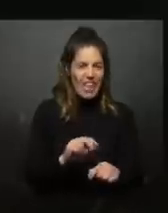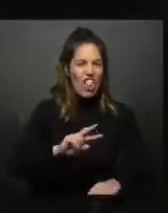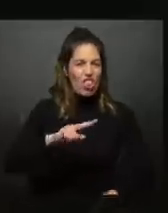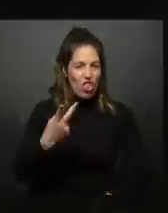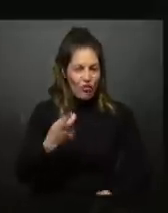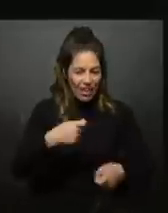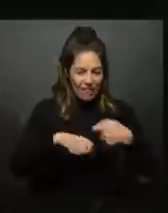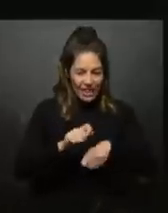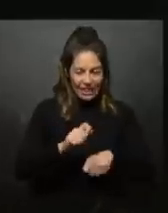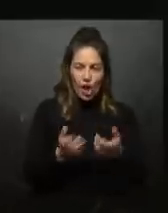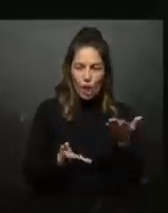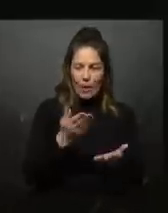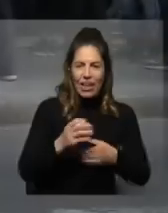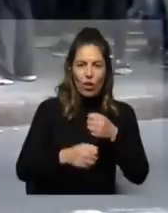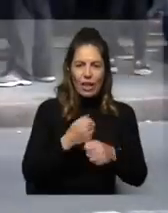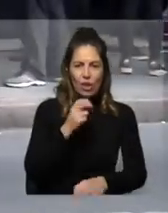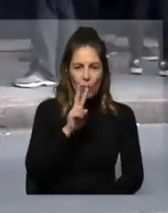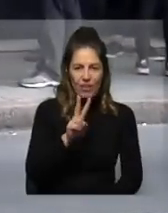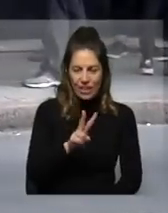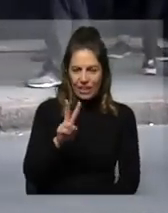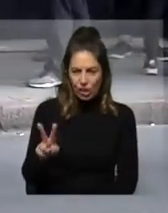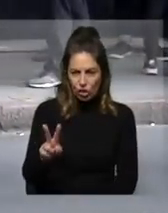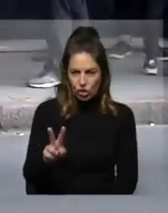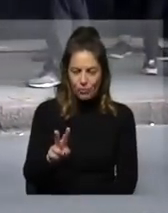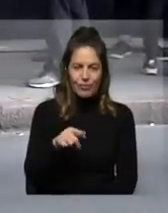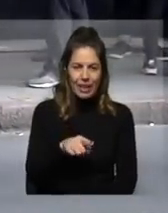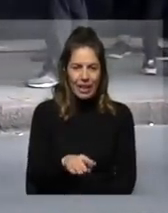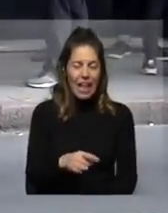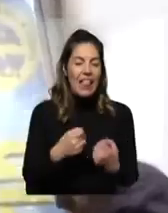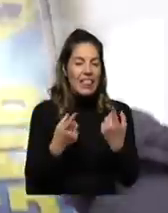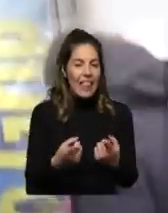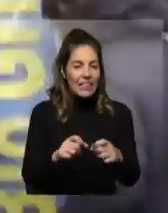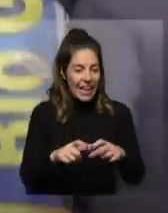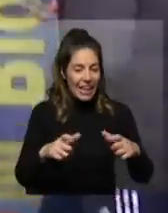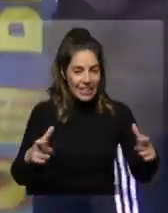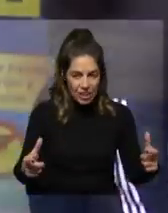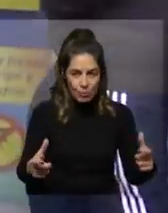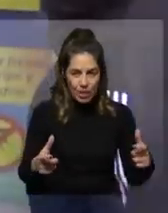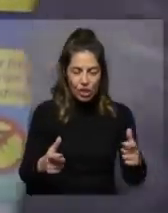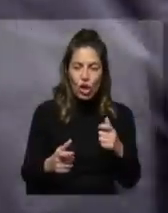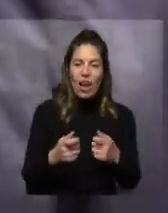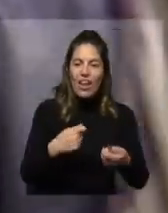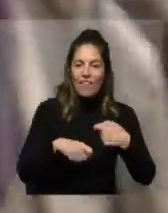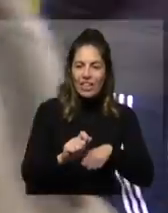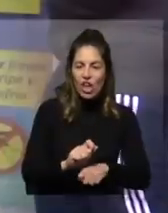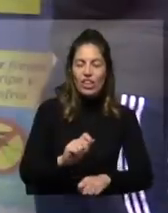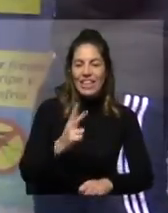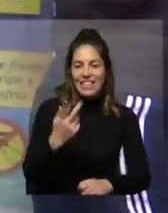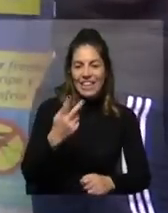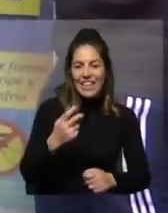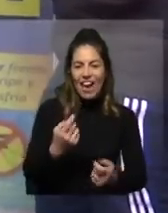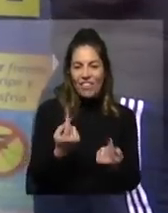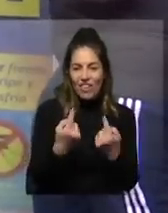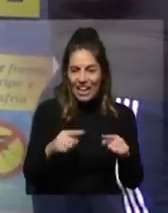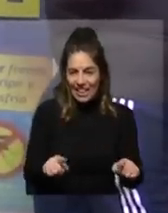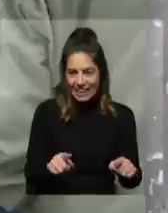que en 2022 el irca atribuye este crecimiento a la comercialización de una tercera variante de